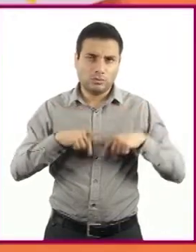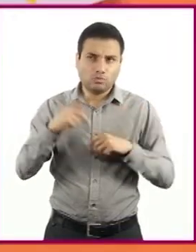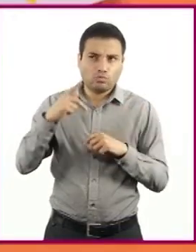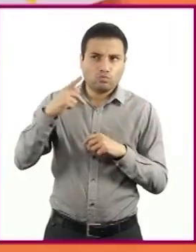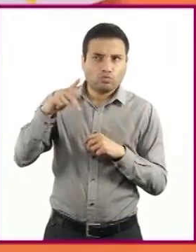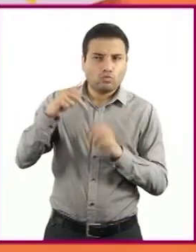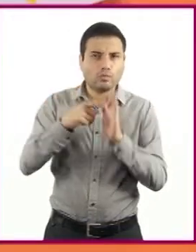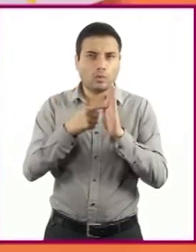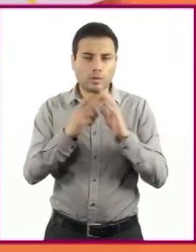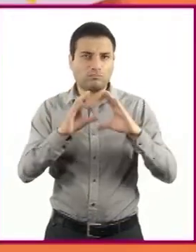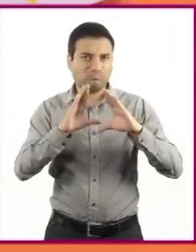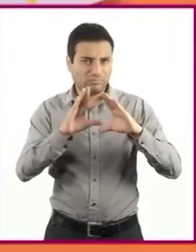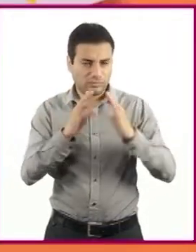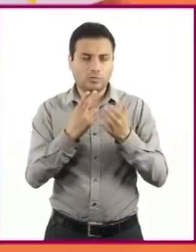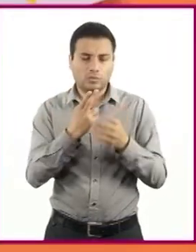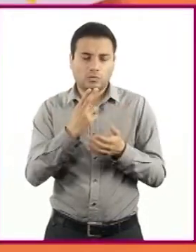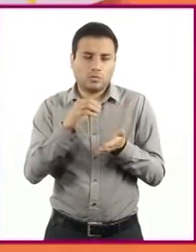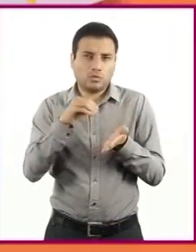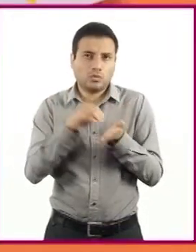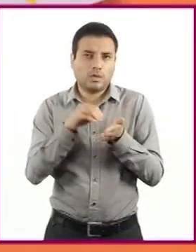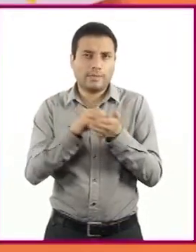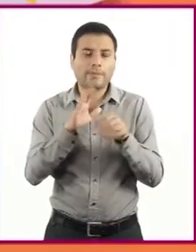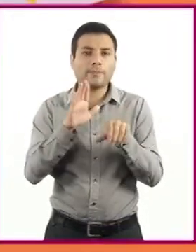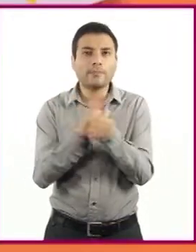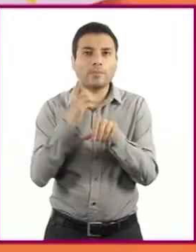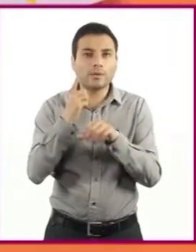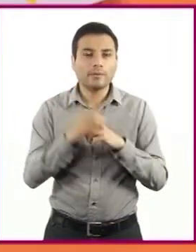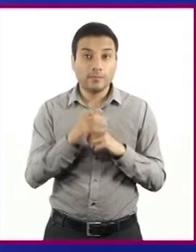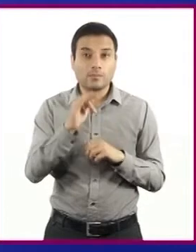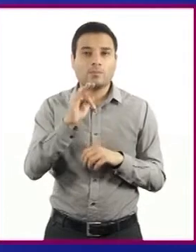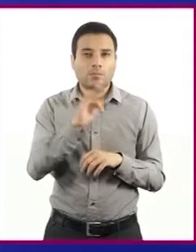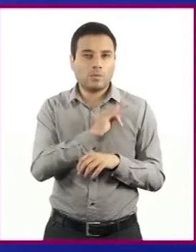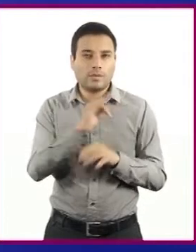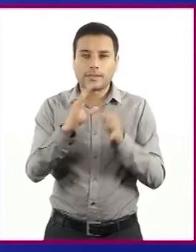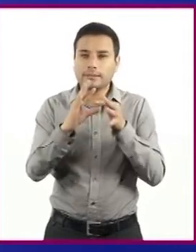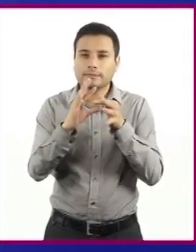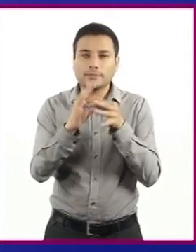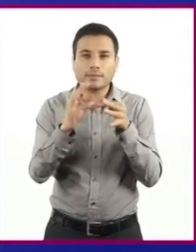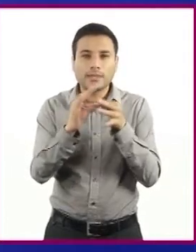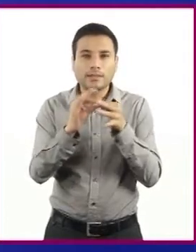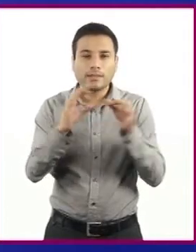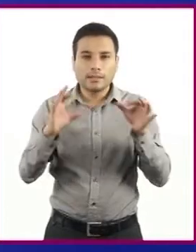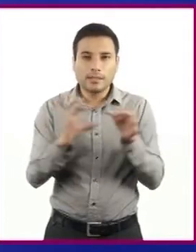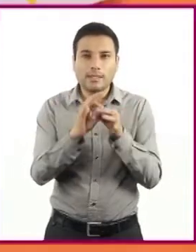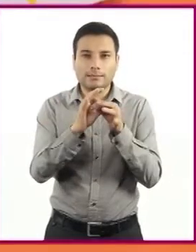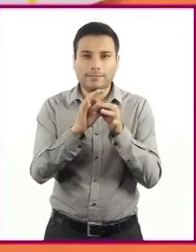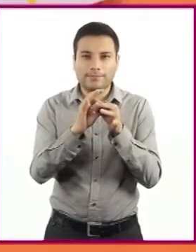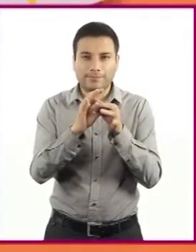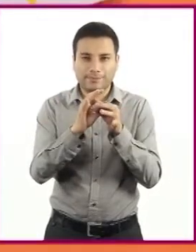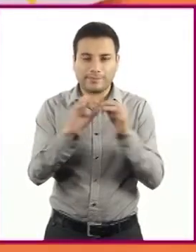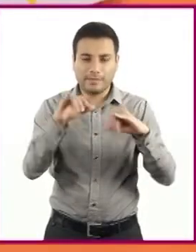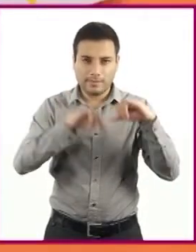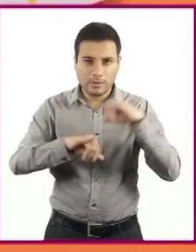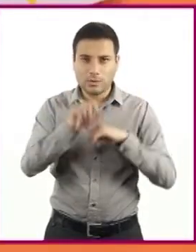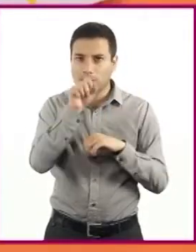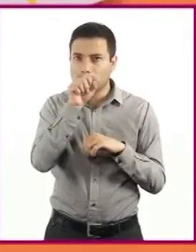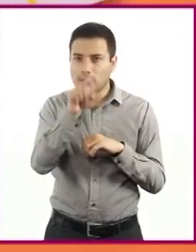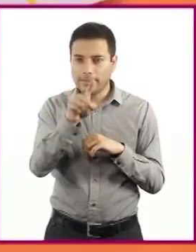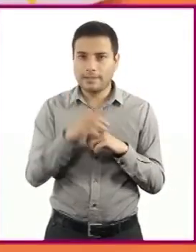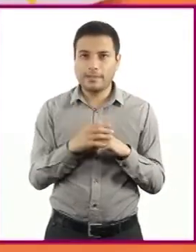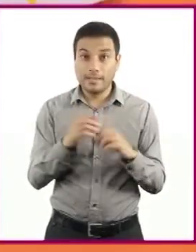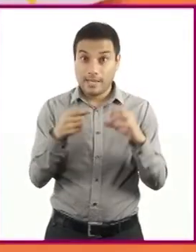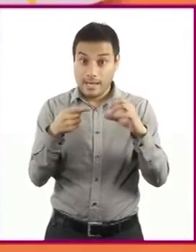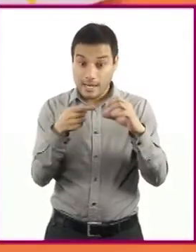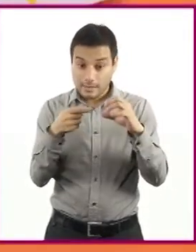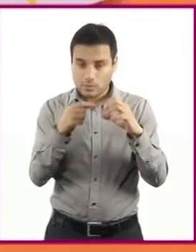su simplicidad, ya que puede explicar de forma sencilla el enlace químico y cómo un par de electrones mantienen